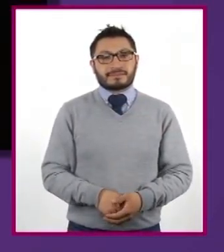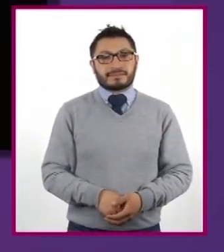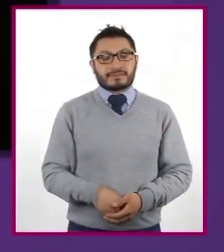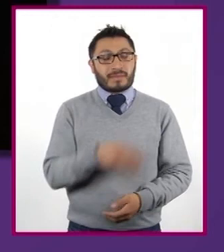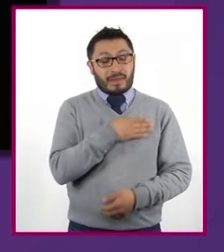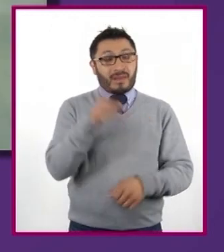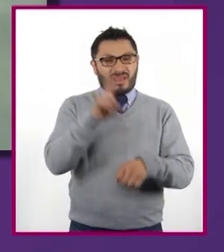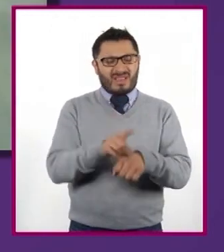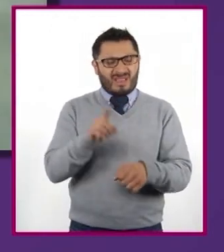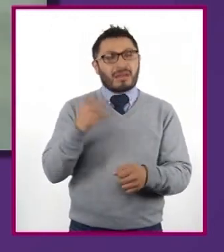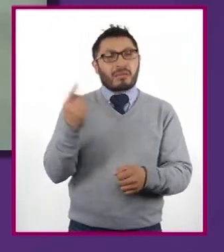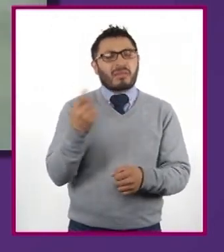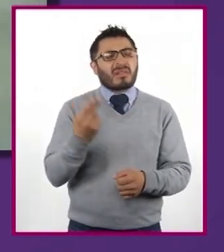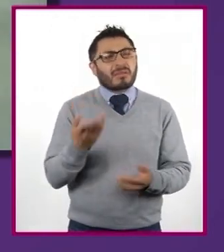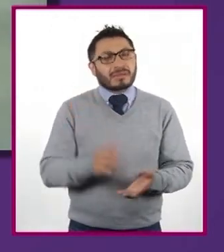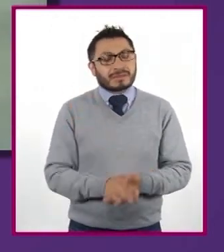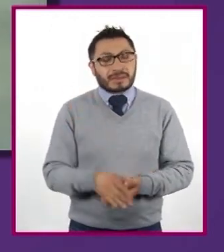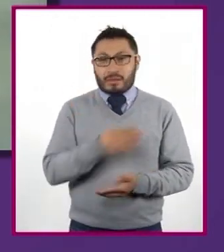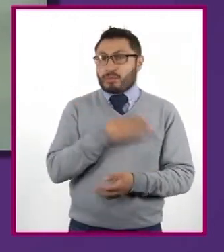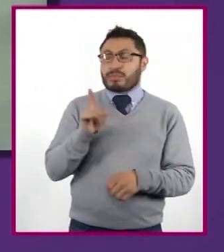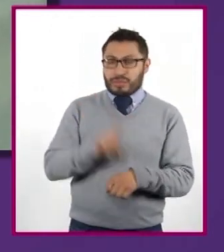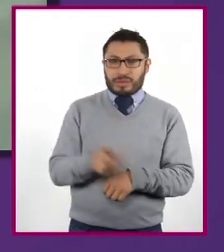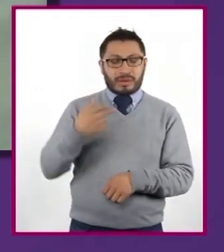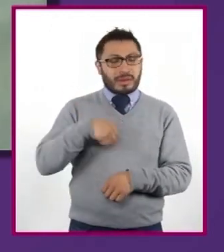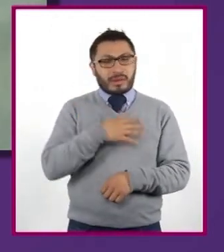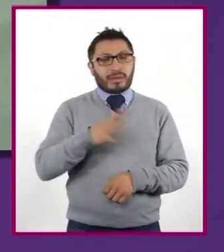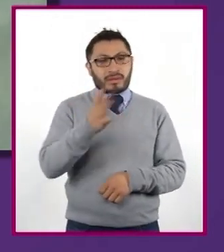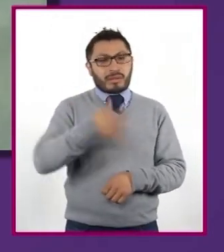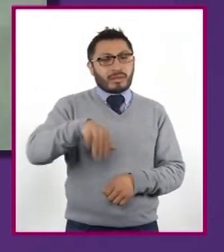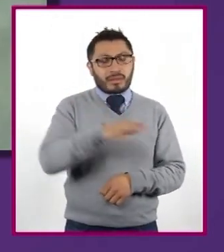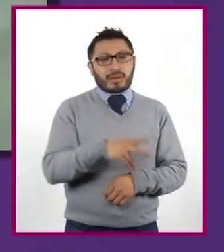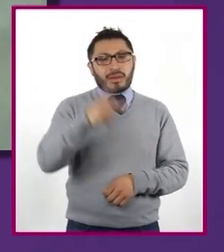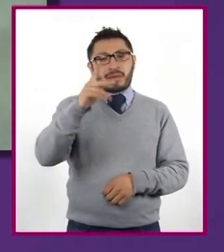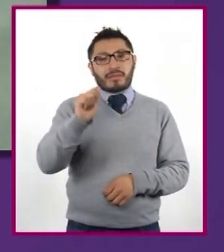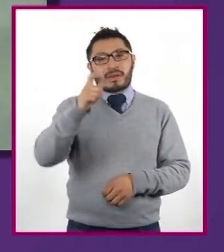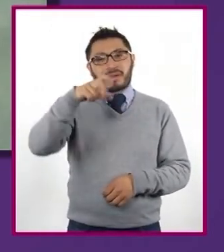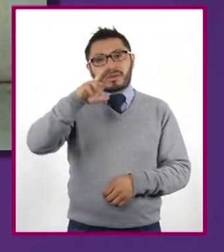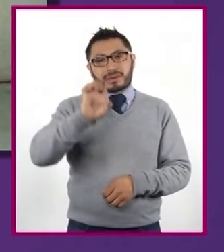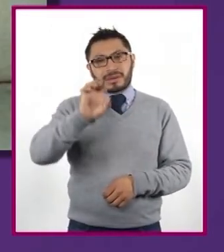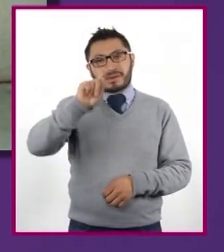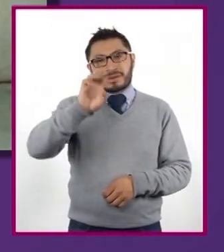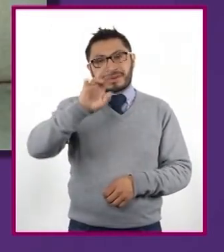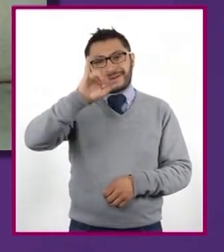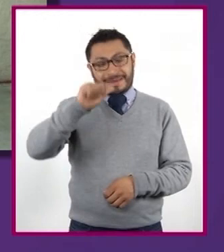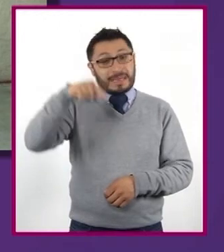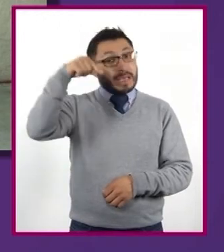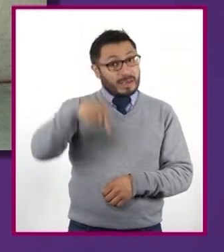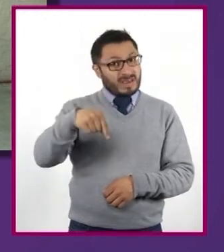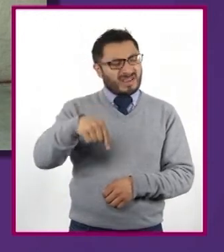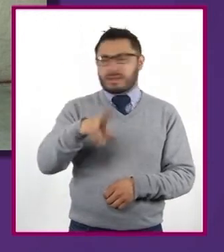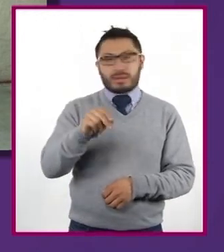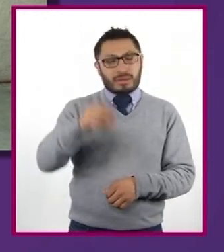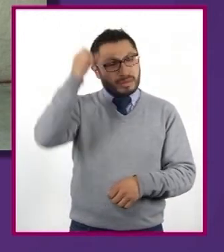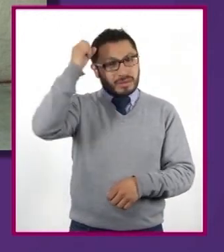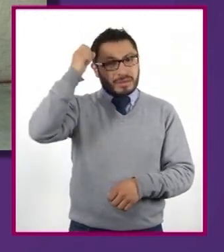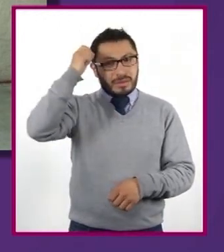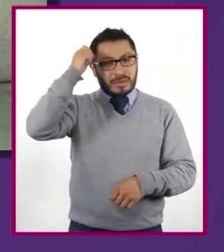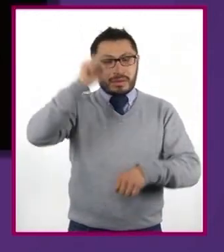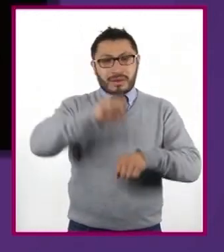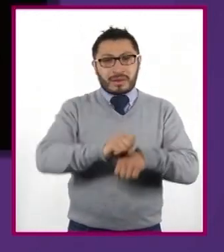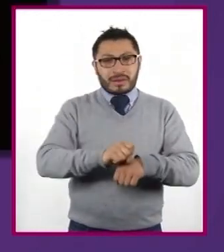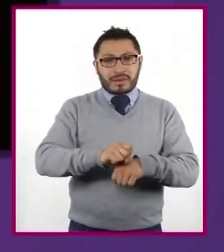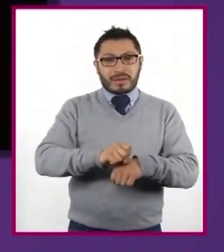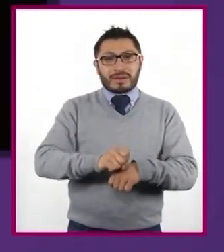Buen día, ¿qué se les ofrece? Buen día. Estamos buscando una paquetería. ¿Es aquí? No, señorita, esta es una asociación